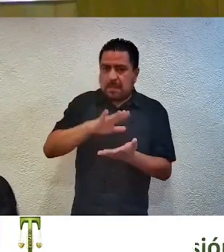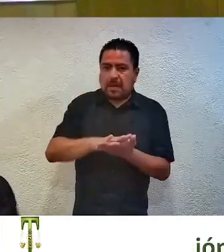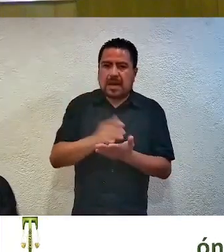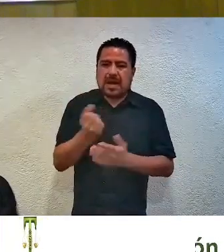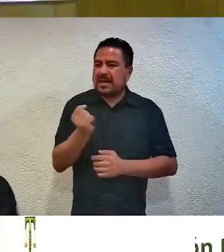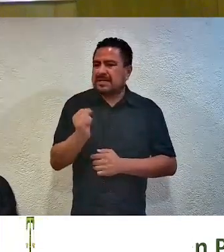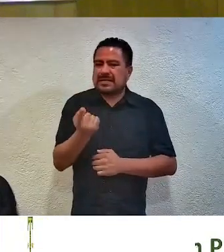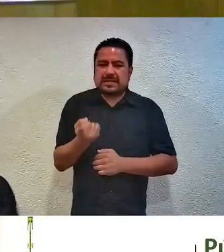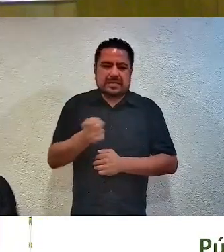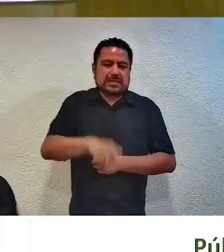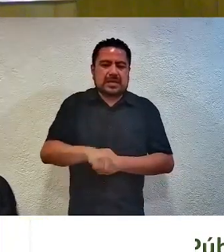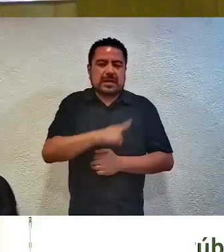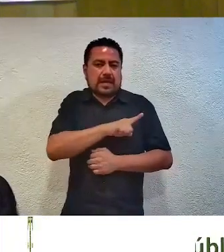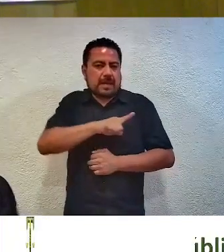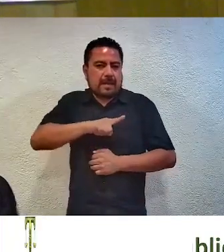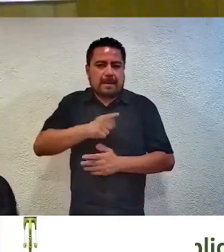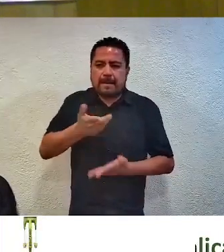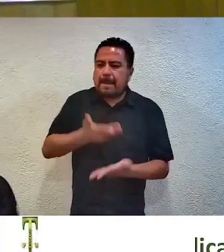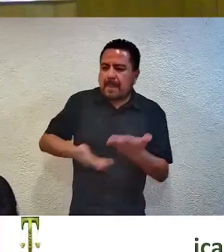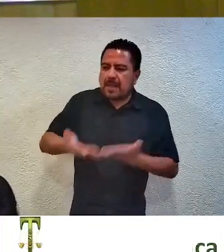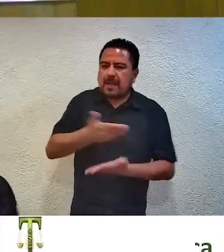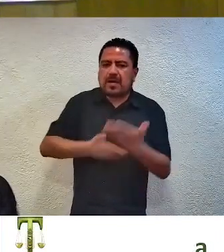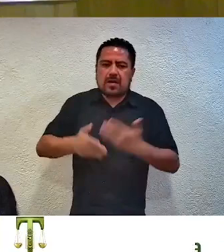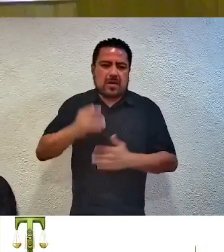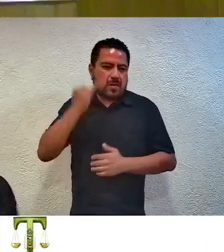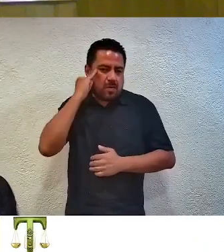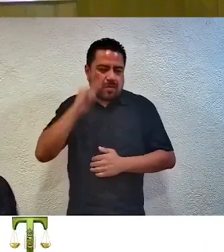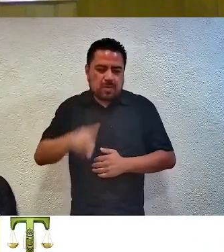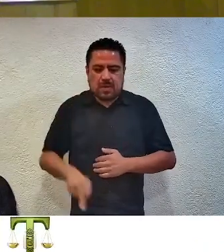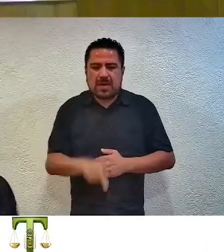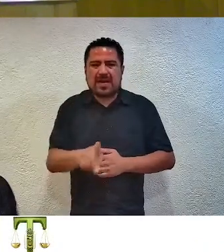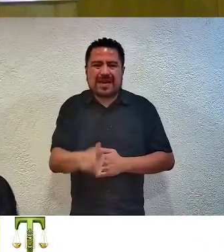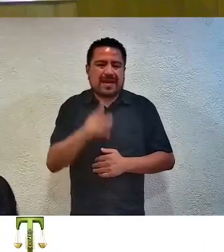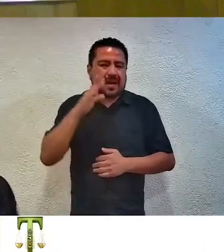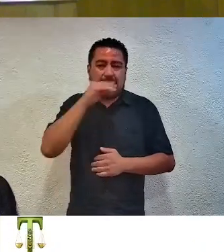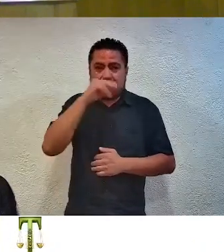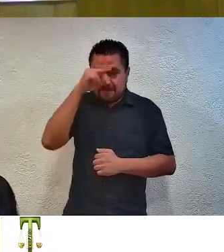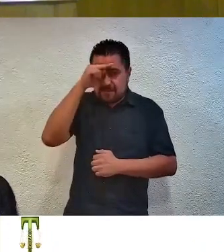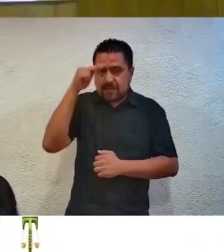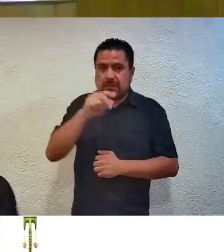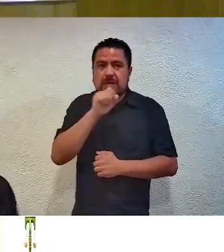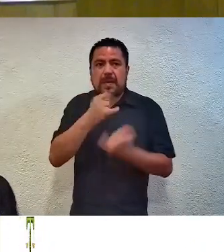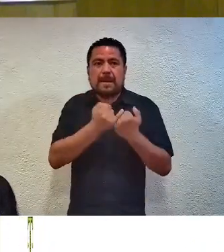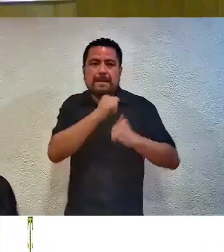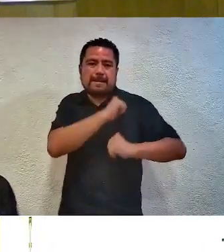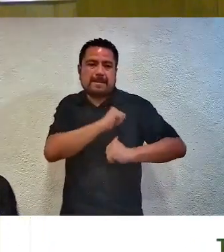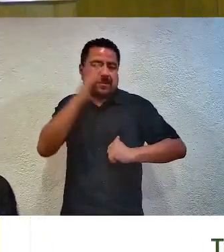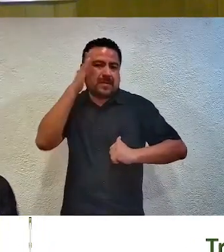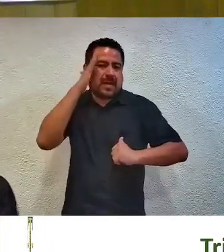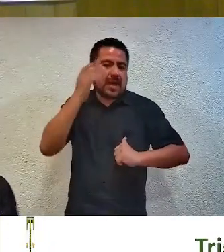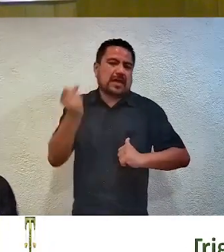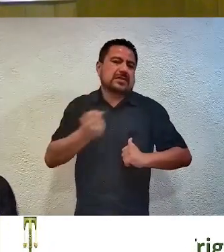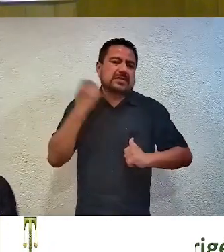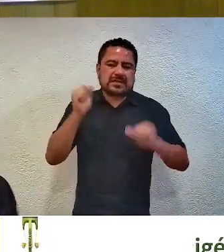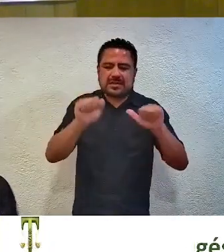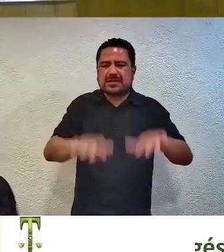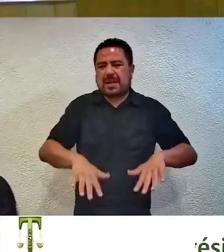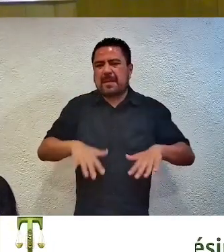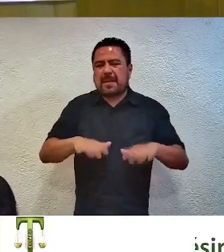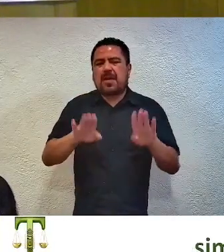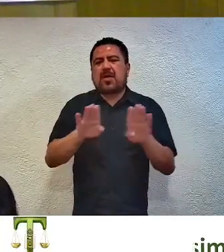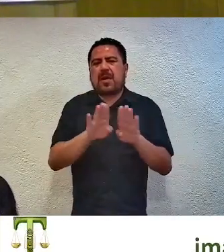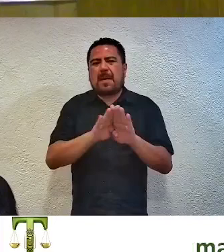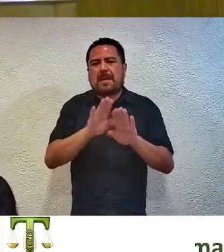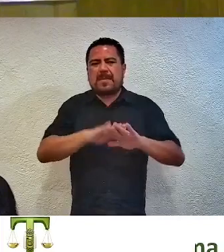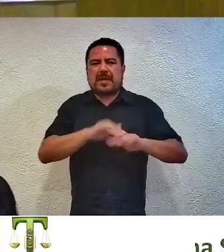acciones deberían ser socializados a los pueblos indígenas y afromexicanos, esencialmente a sus asambleas comunitarias como